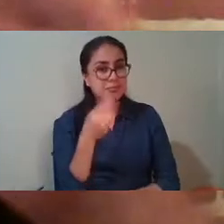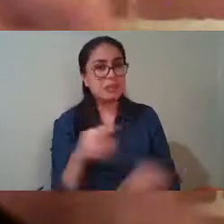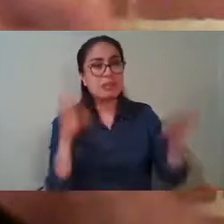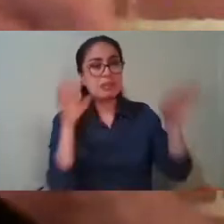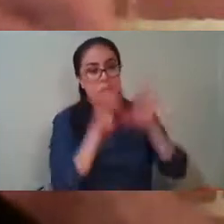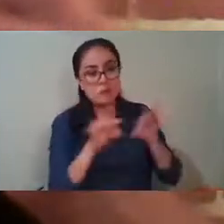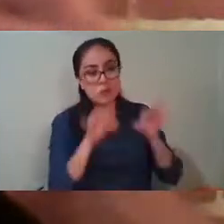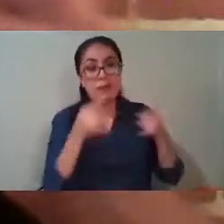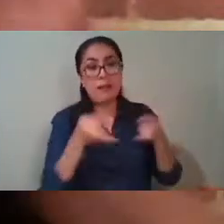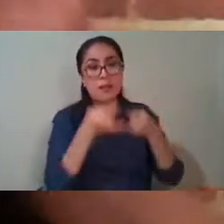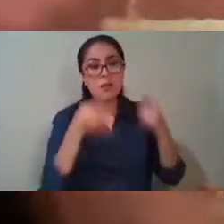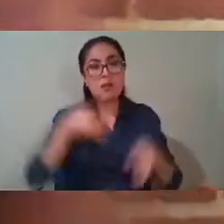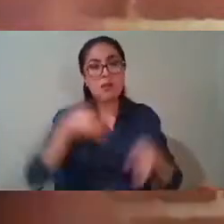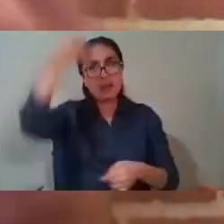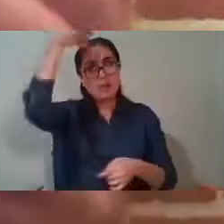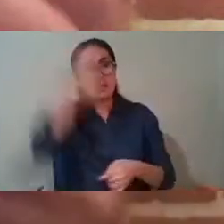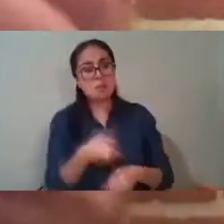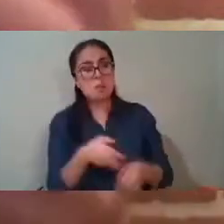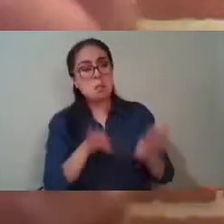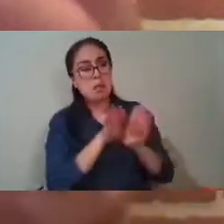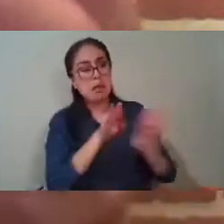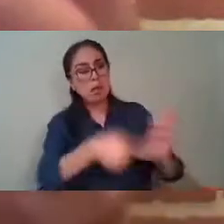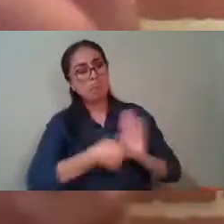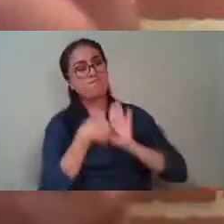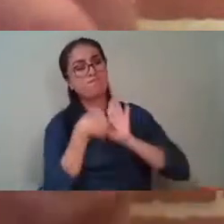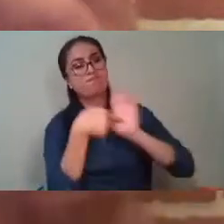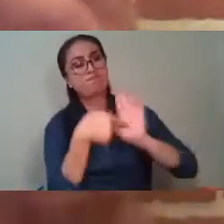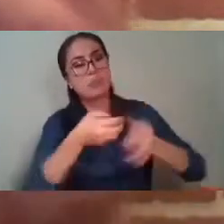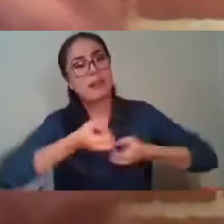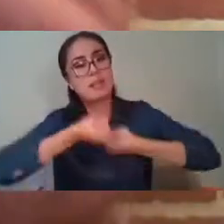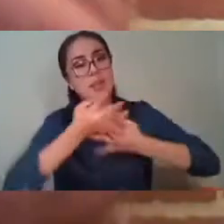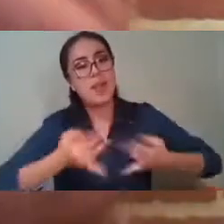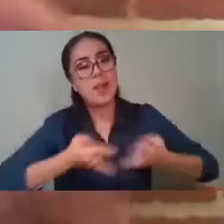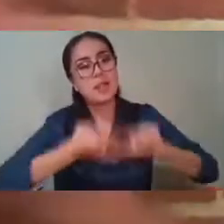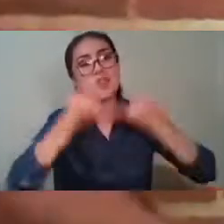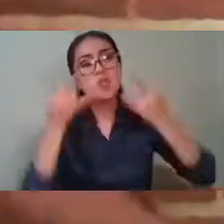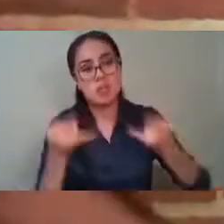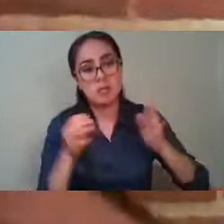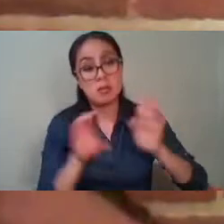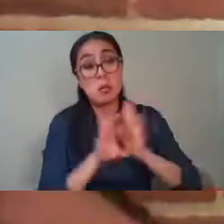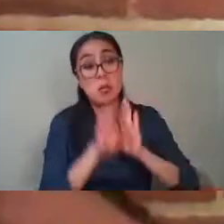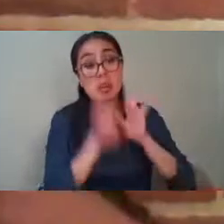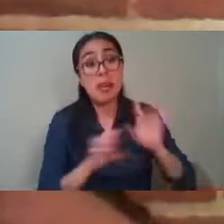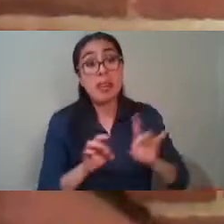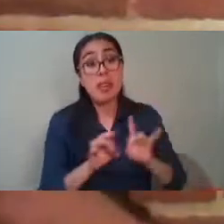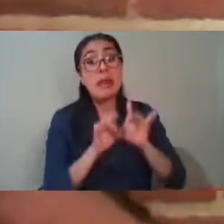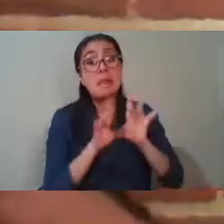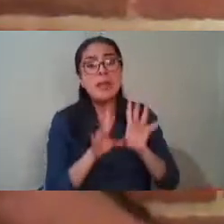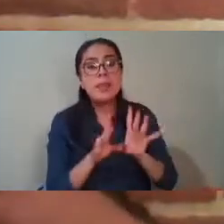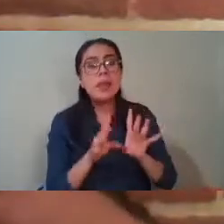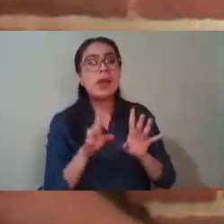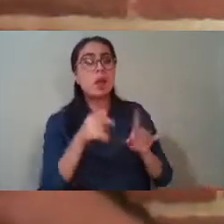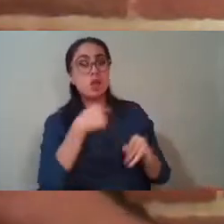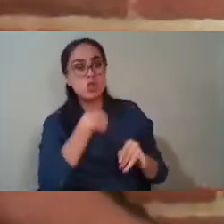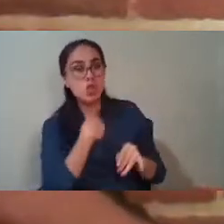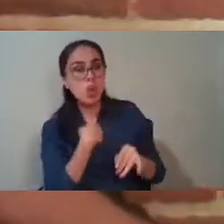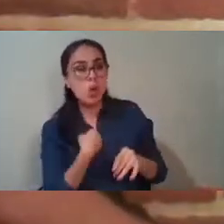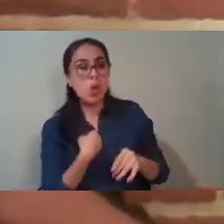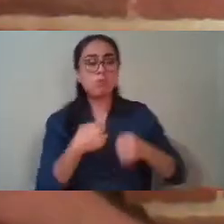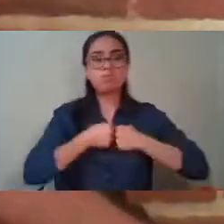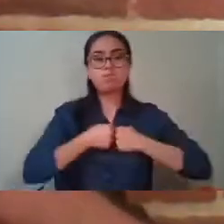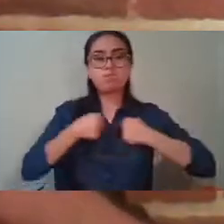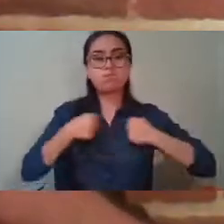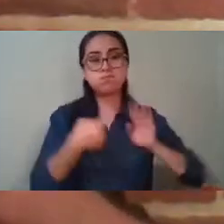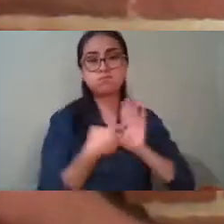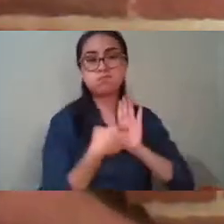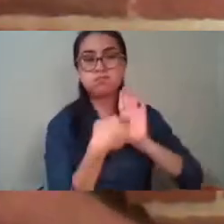contar, soy lo que puedo transmitir a través de esos relatos. Cuando me sacan los relatos, me dejan atrapado en